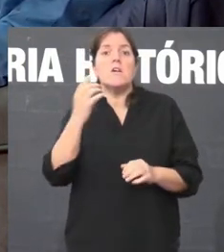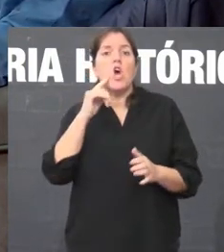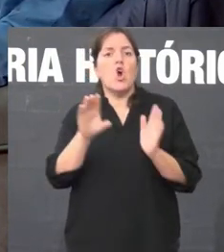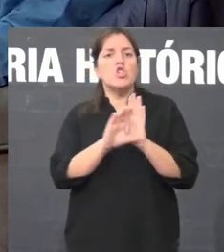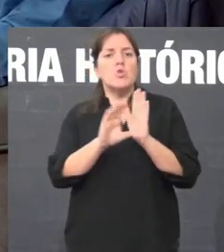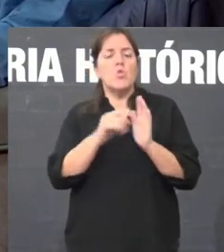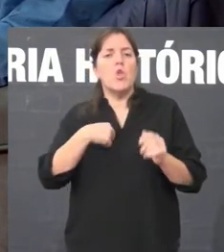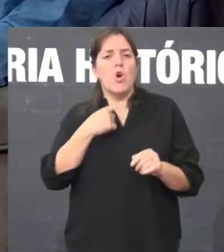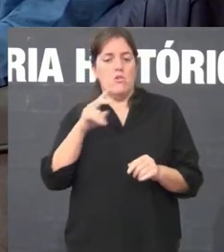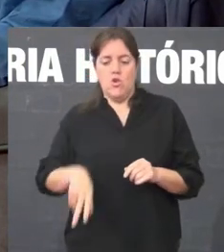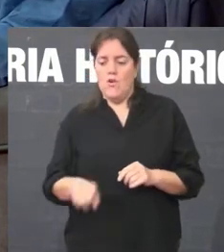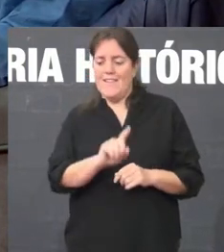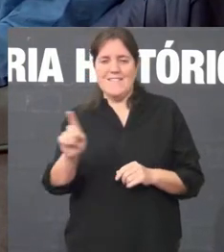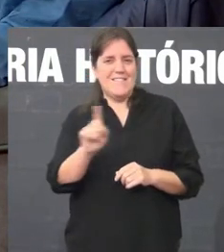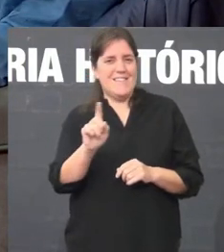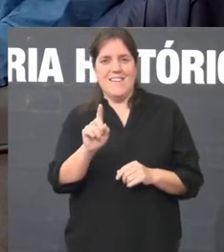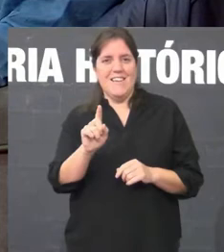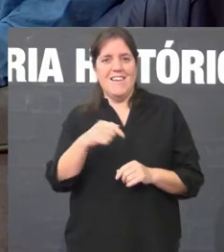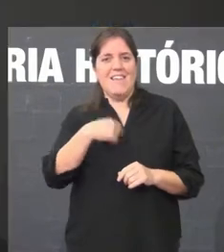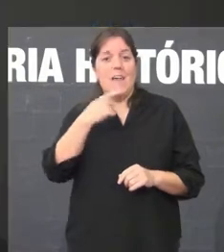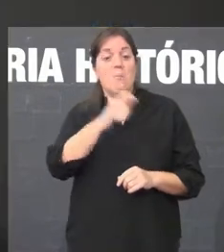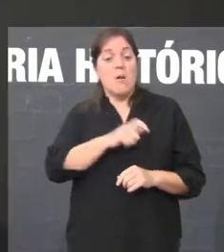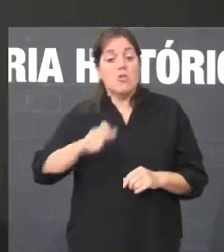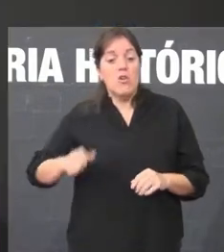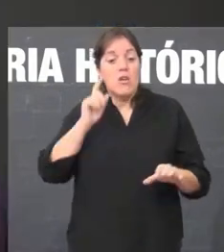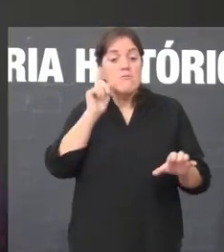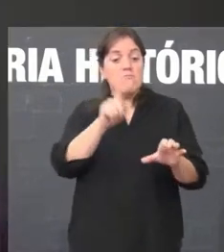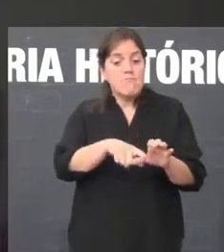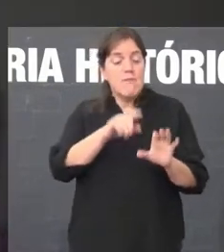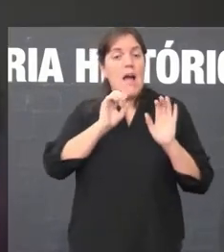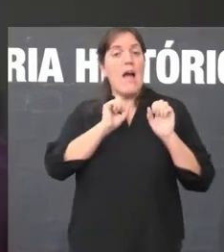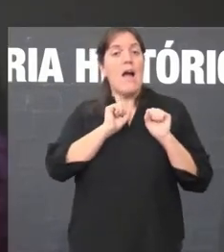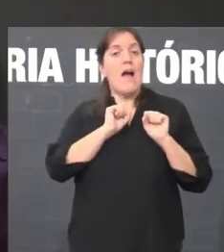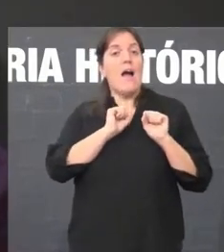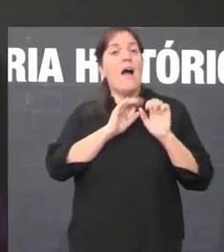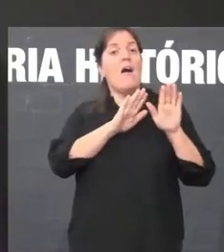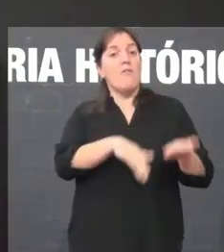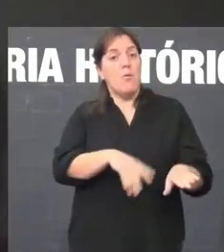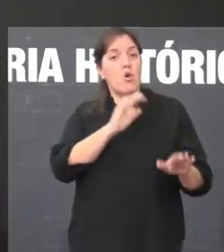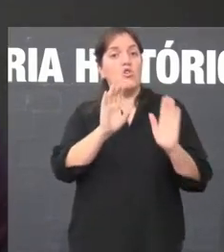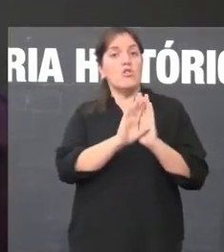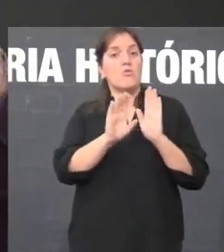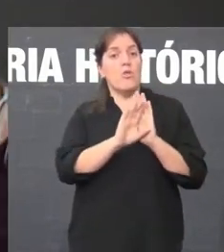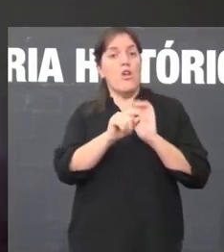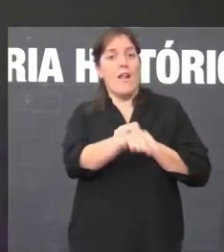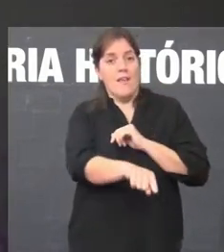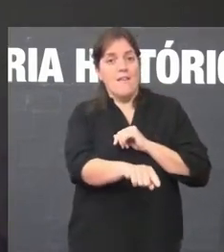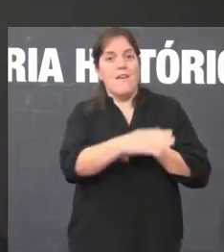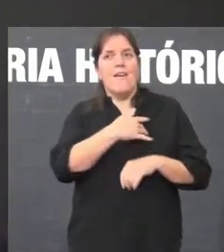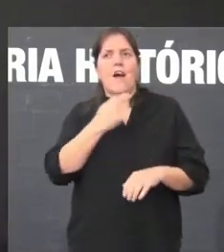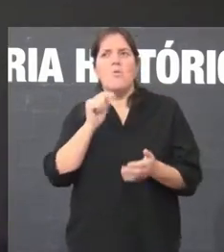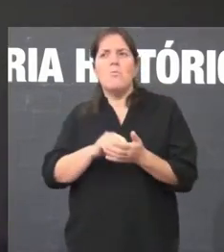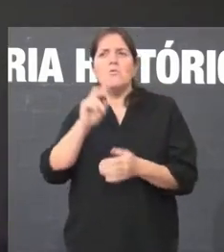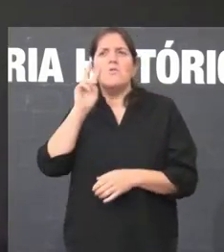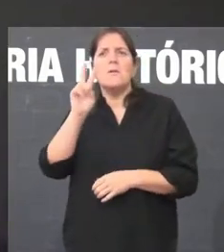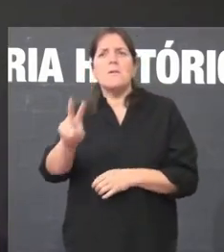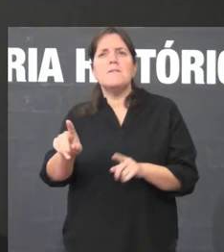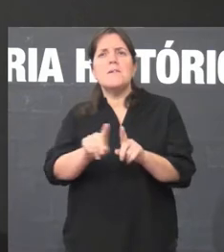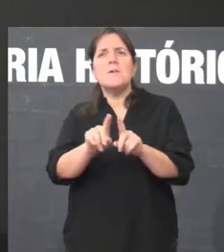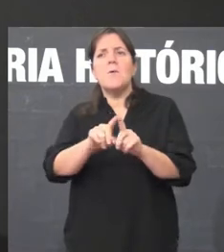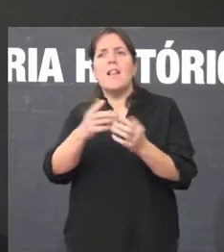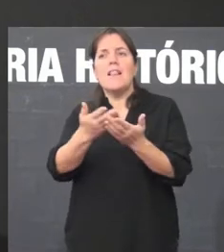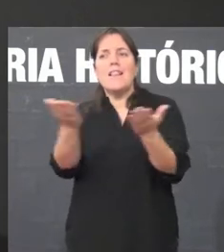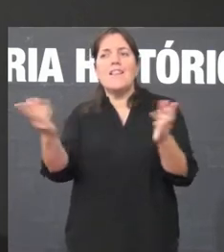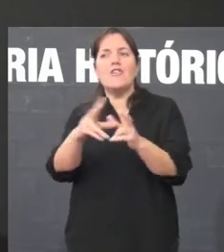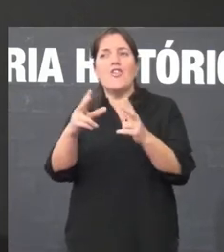en realidad, los constitucionalistas. Entonces, hay un problema de visión de país, de visión de sociedad,